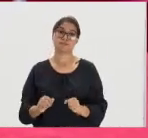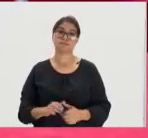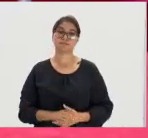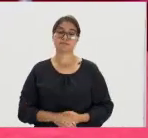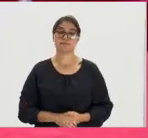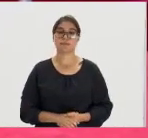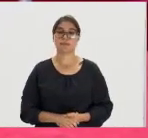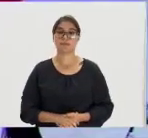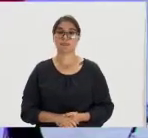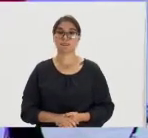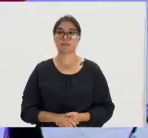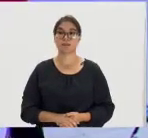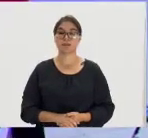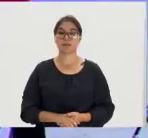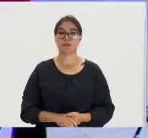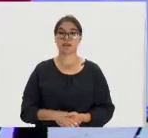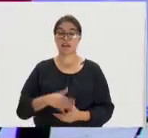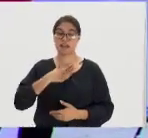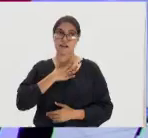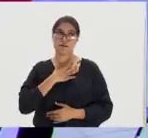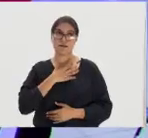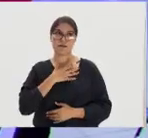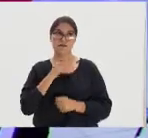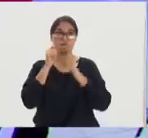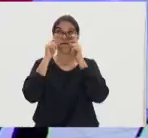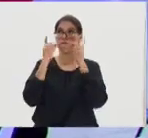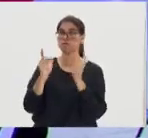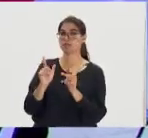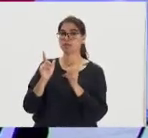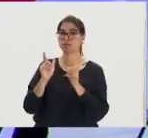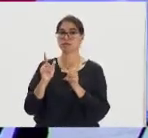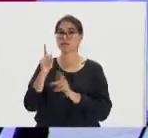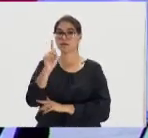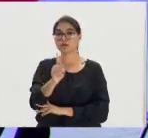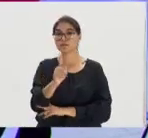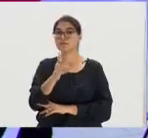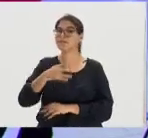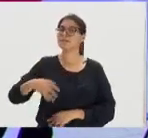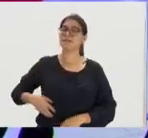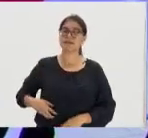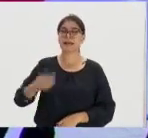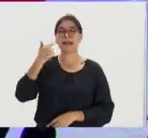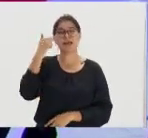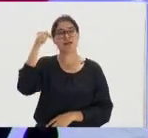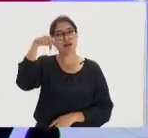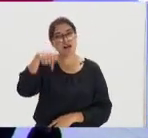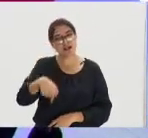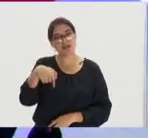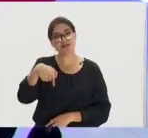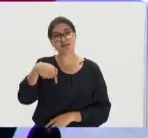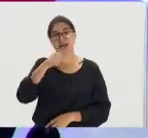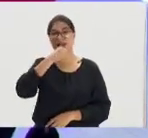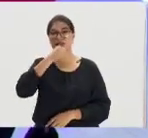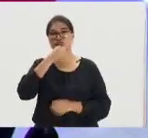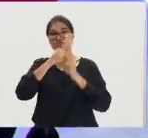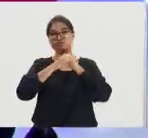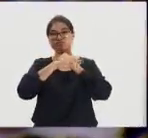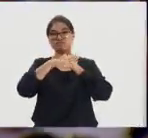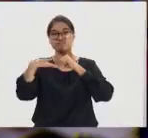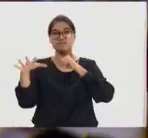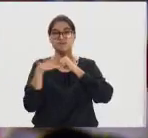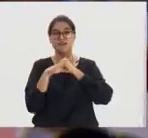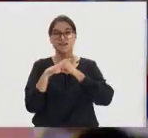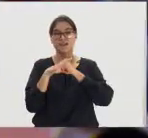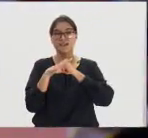viene así que, ay, fíjate que se me atrae. Mentira. Mire, ese caso que están ahorita peleando los medios, este joven que se pasó